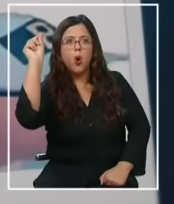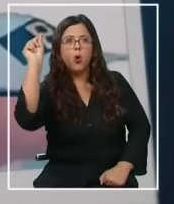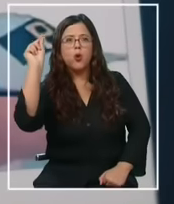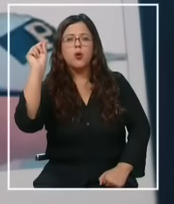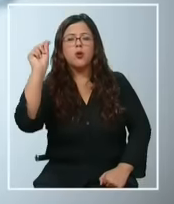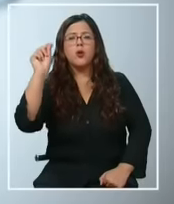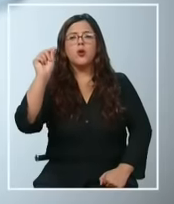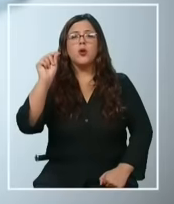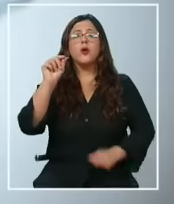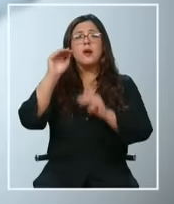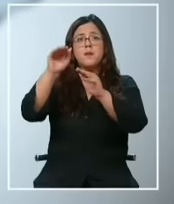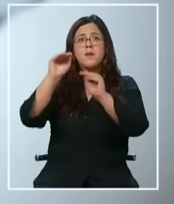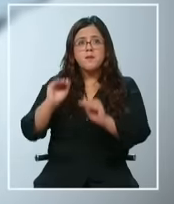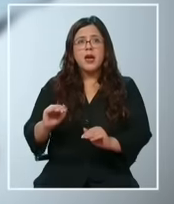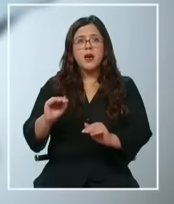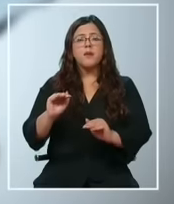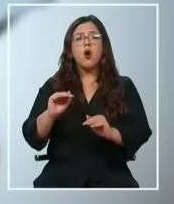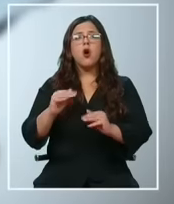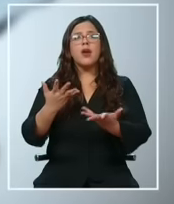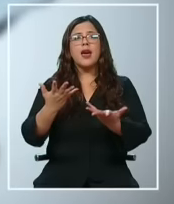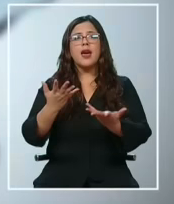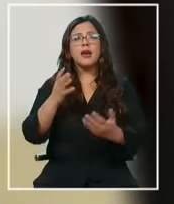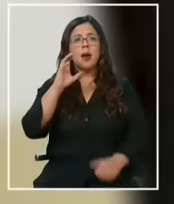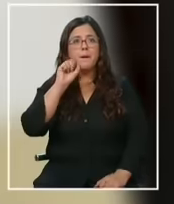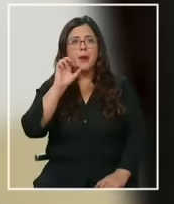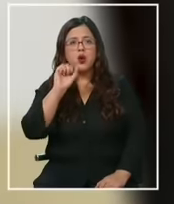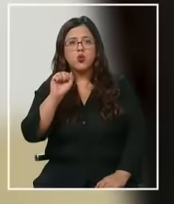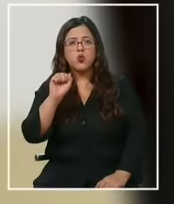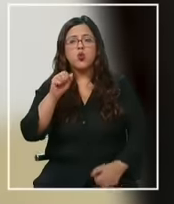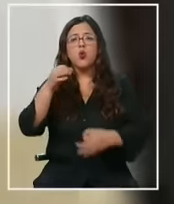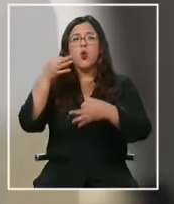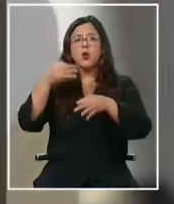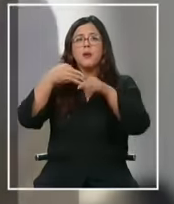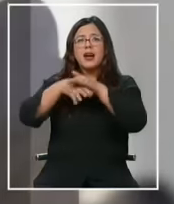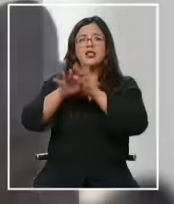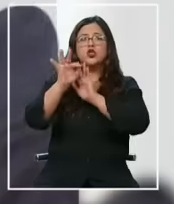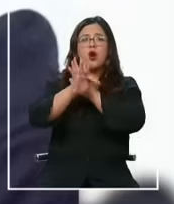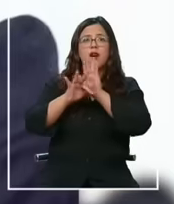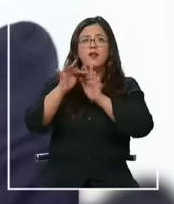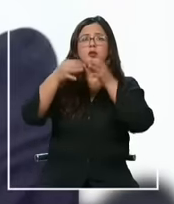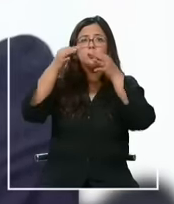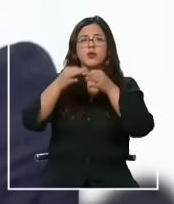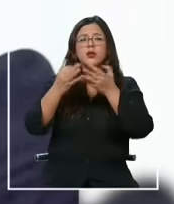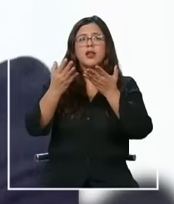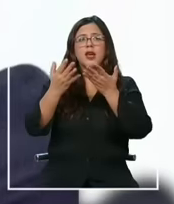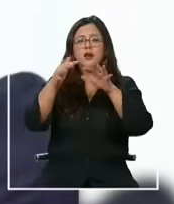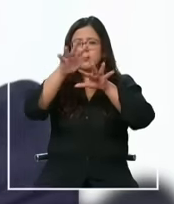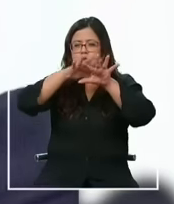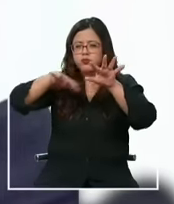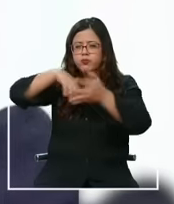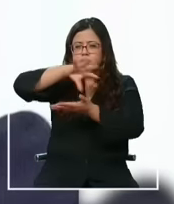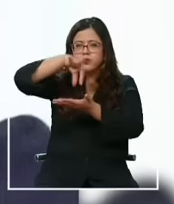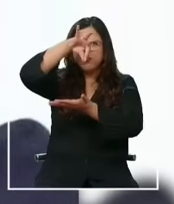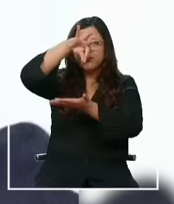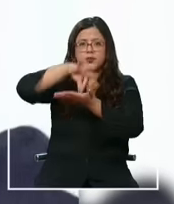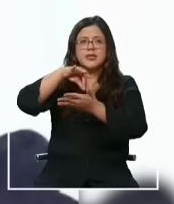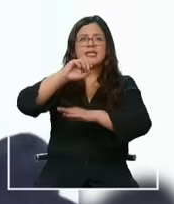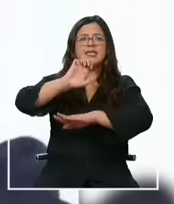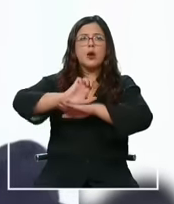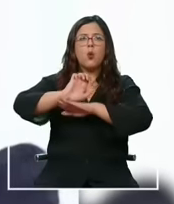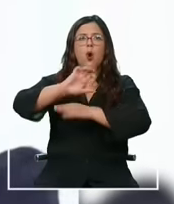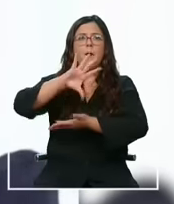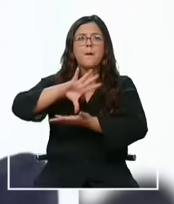pocas horas. Misma situación se repitió en Perú. Un acceso a Facebook lo volvió a posicionar en el mapa, esta vez en Ecuador.